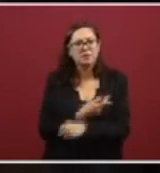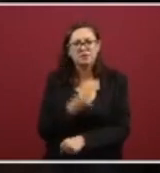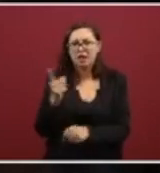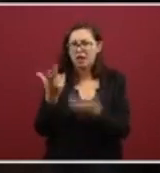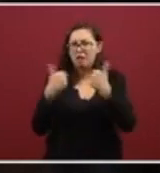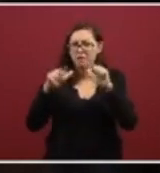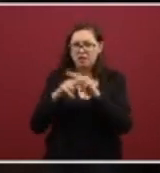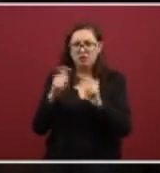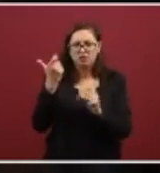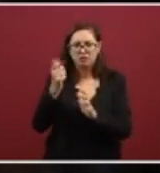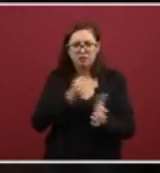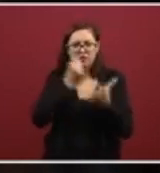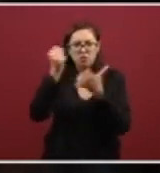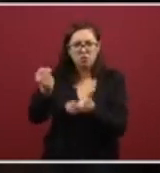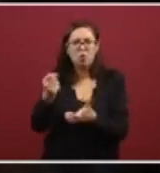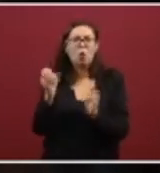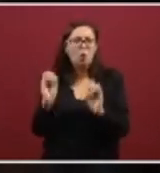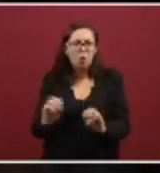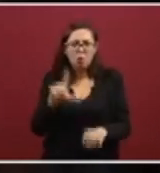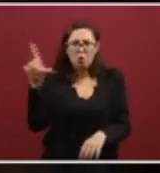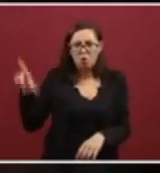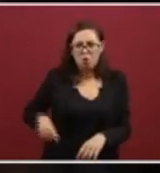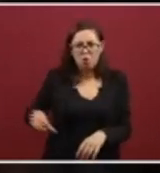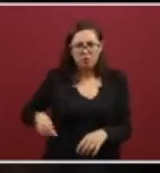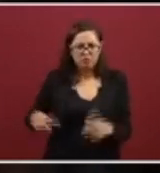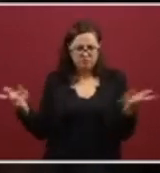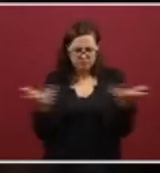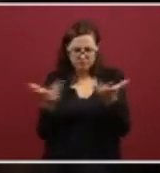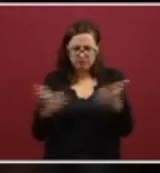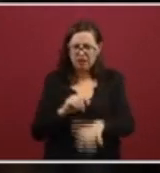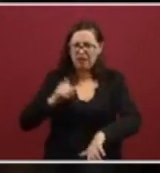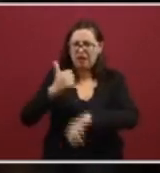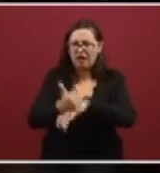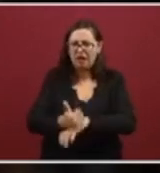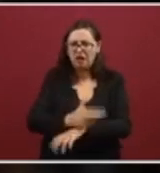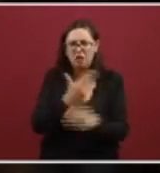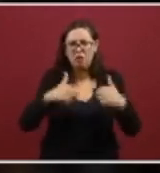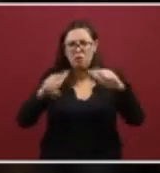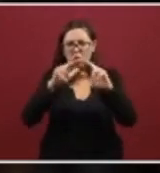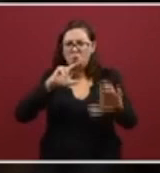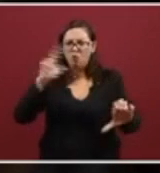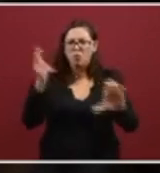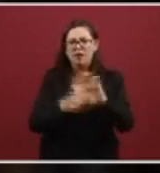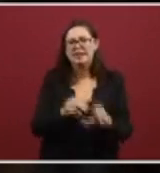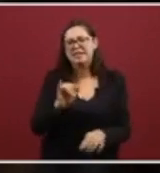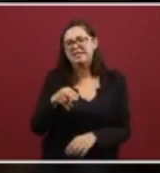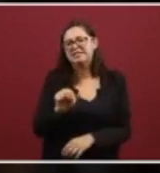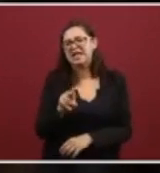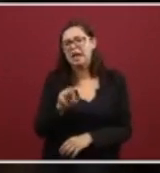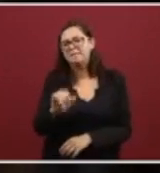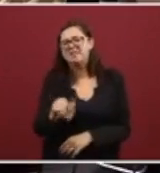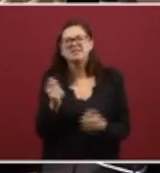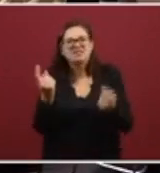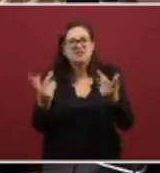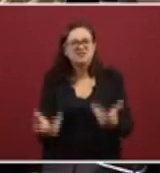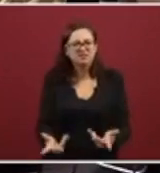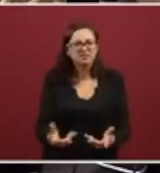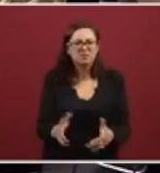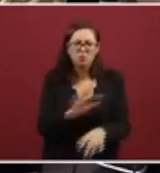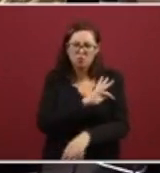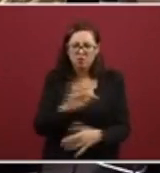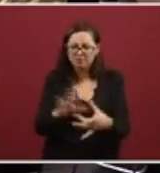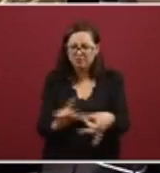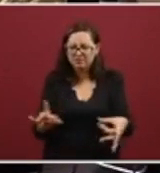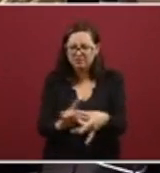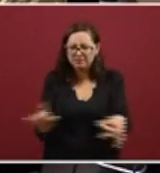albergues? ¿Ustedes van a instalar un propio albergue, el propio gobierno federal, el INAMI? ¿Qué es lo que va a hacer? Si nos puede compartir un poco.